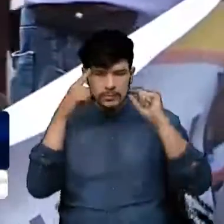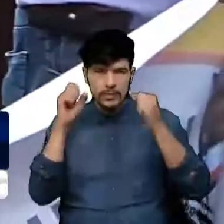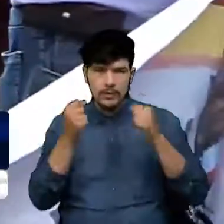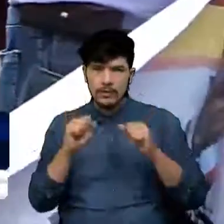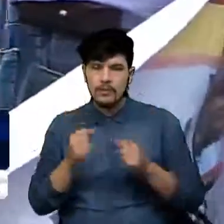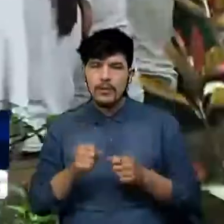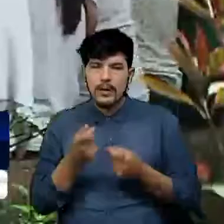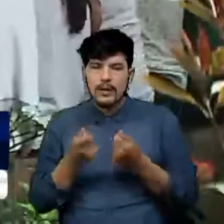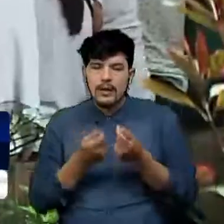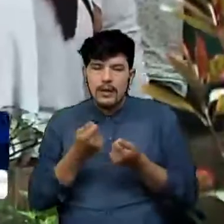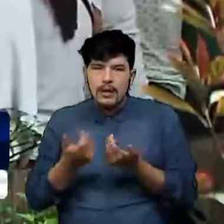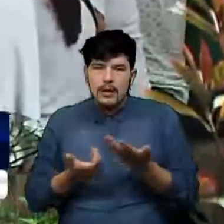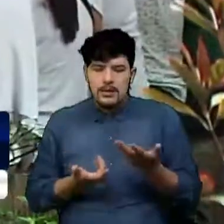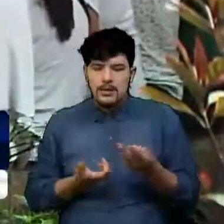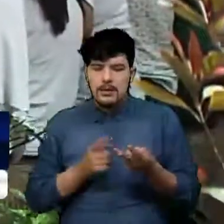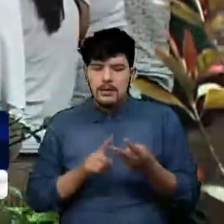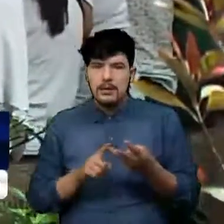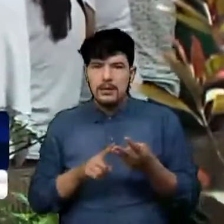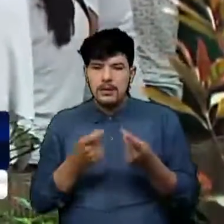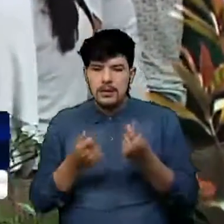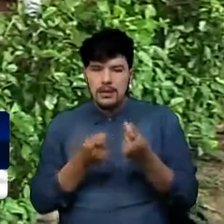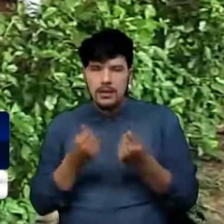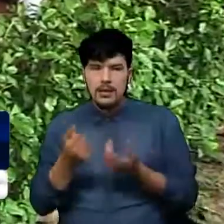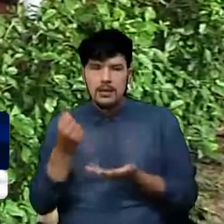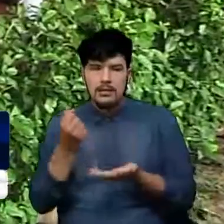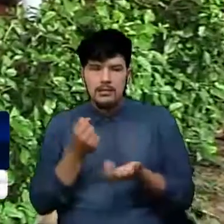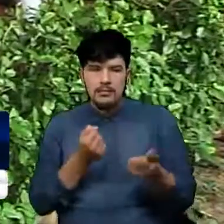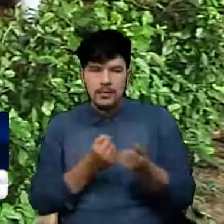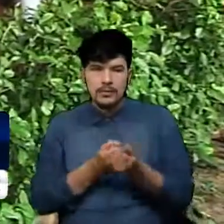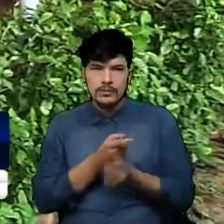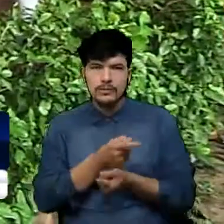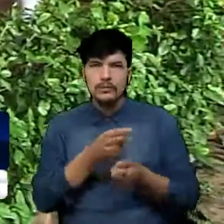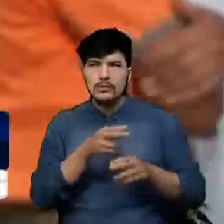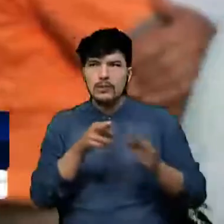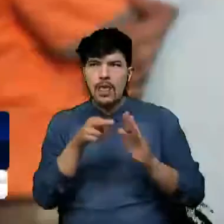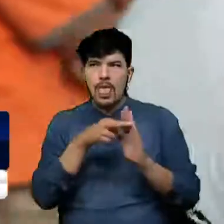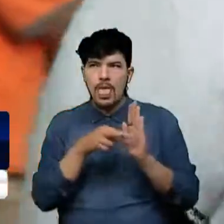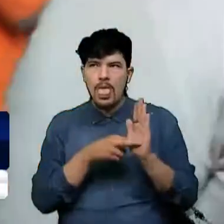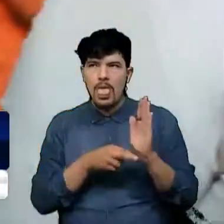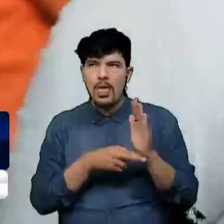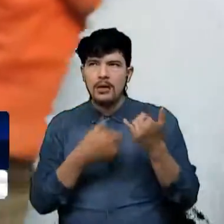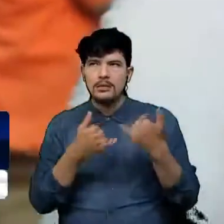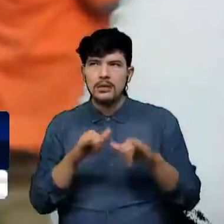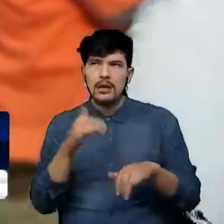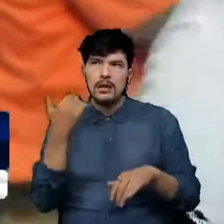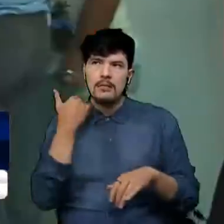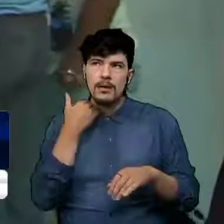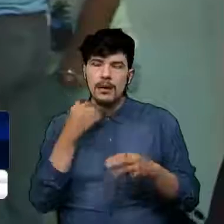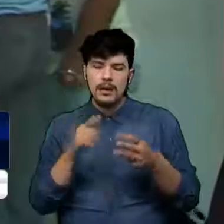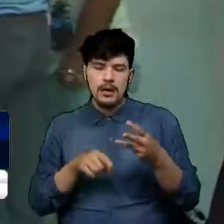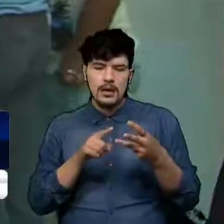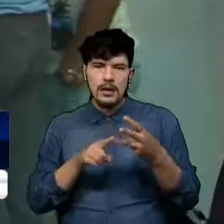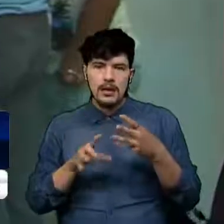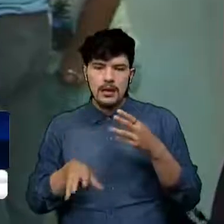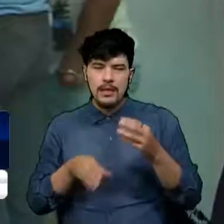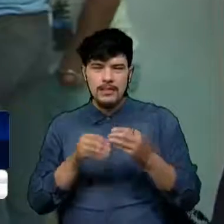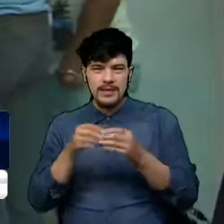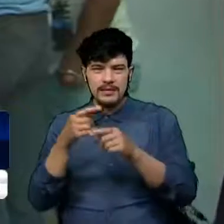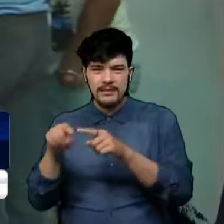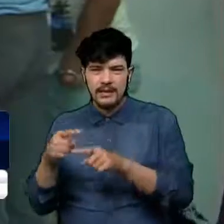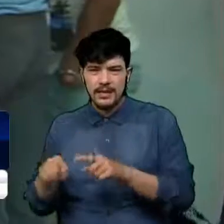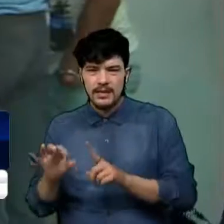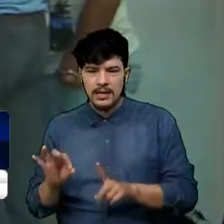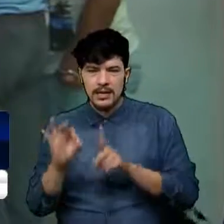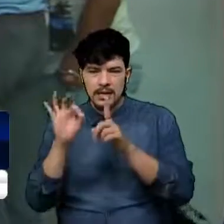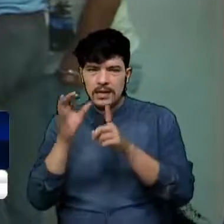financiación. La financiación por transferencias tiene una normatividad ya vencida y hay otra serie de garantías que no se le